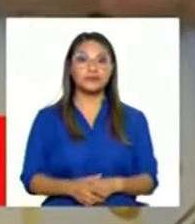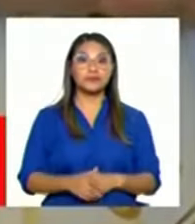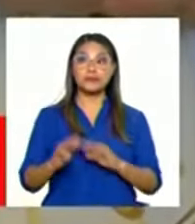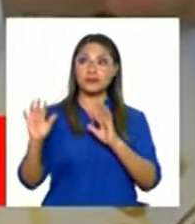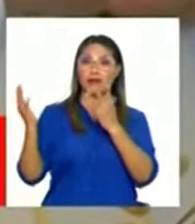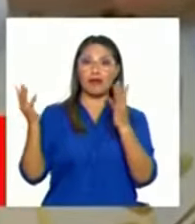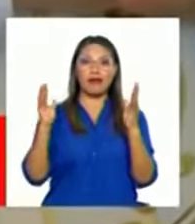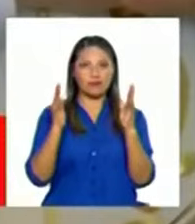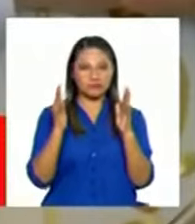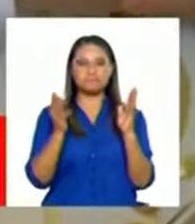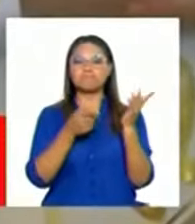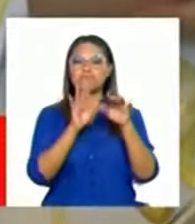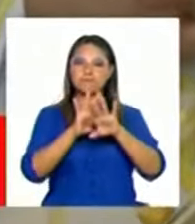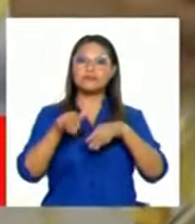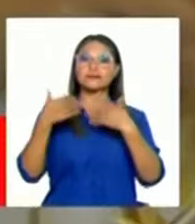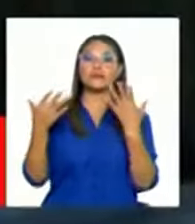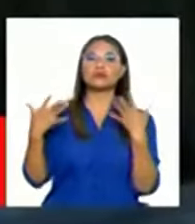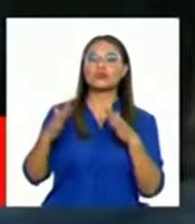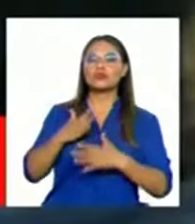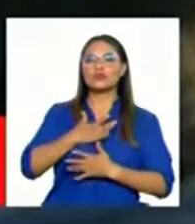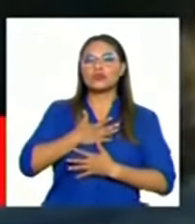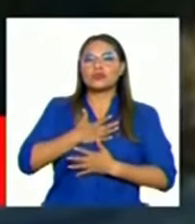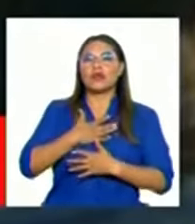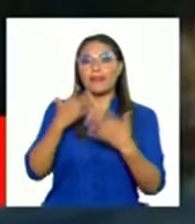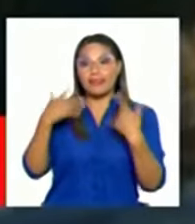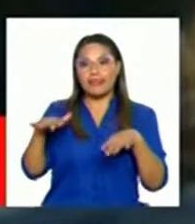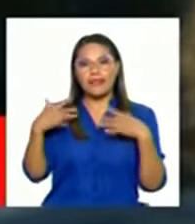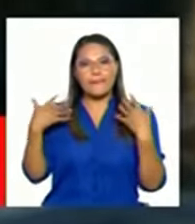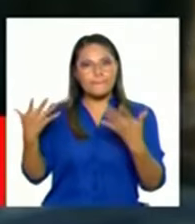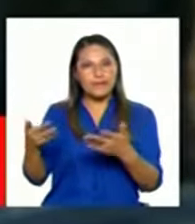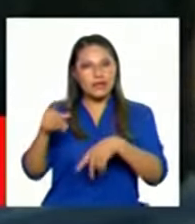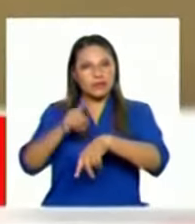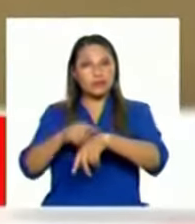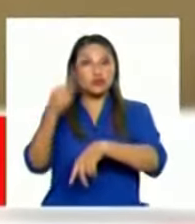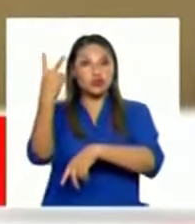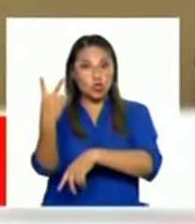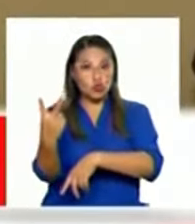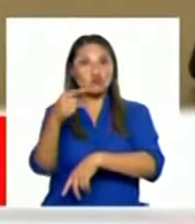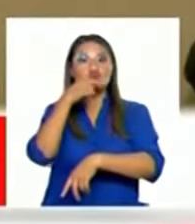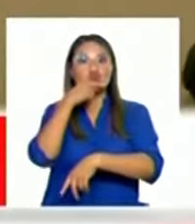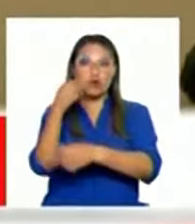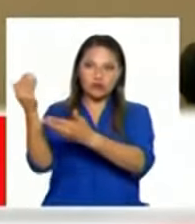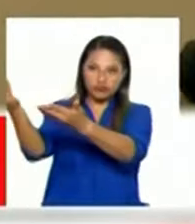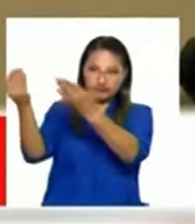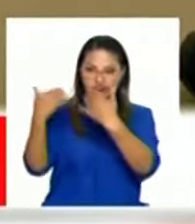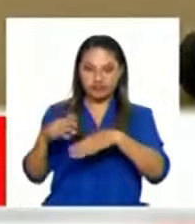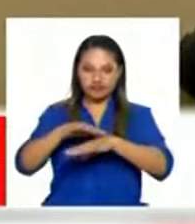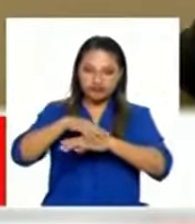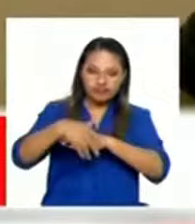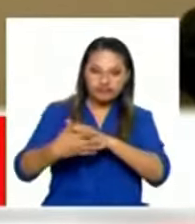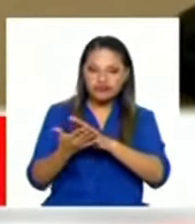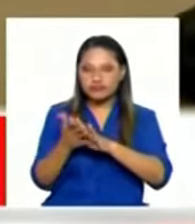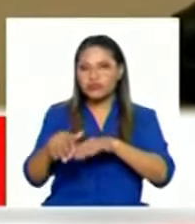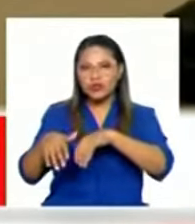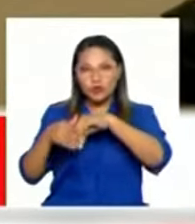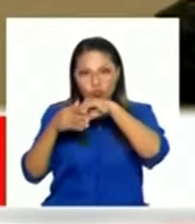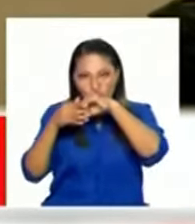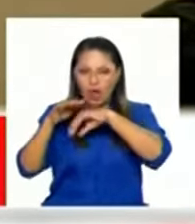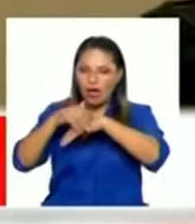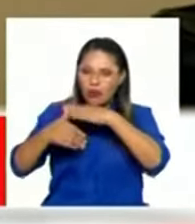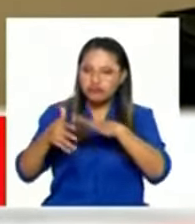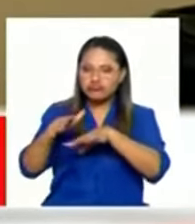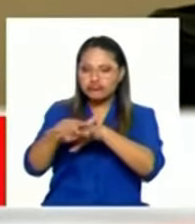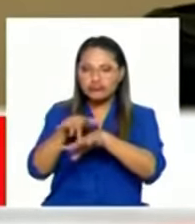Tras la homilía llegó el momento más emotivo de la ceremonia para 12 internas, cuando el Santo Padre lavó y besó sus pies,